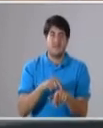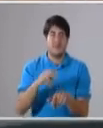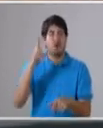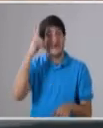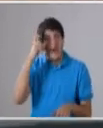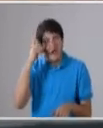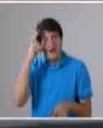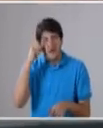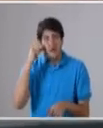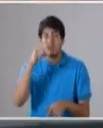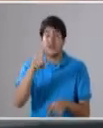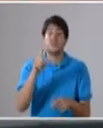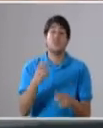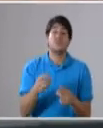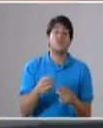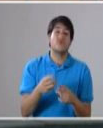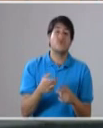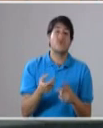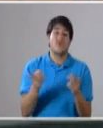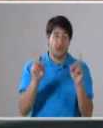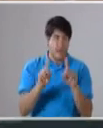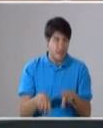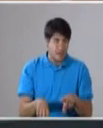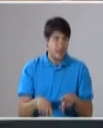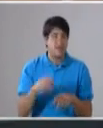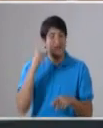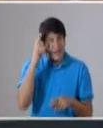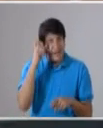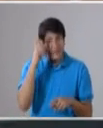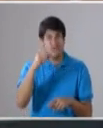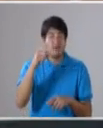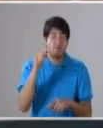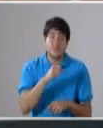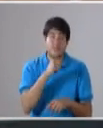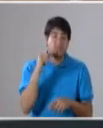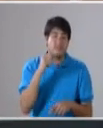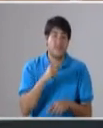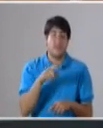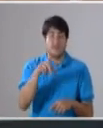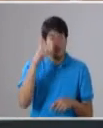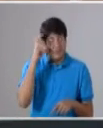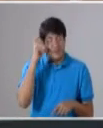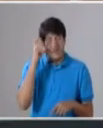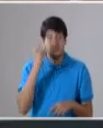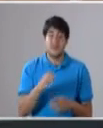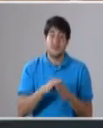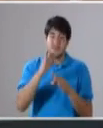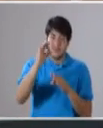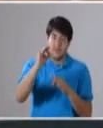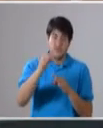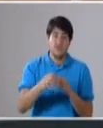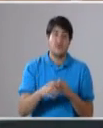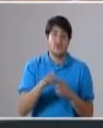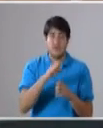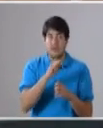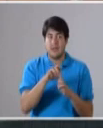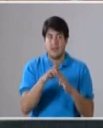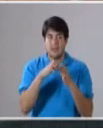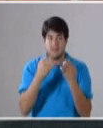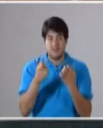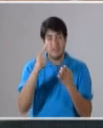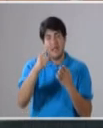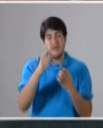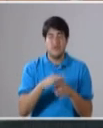Escucha lo que va a pasar. Ahora, escucha el canto. Entonces, si escucha lo que va a pasar, entonces escucha el canto. Entonces el canto es lo que va a